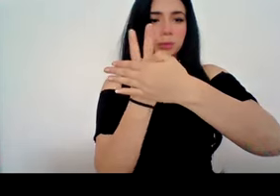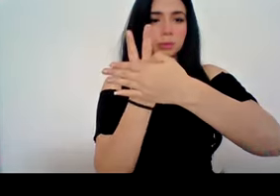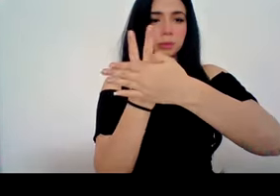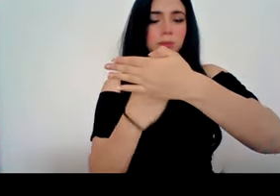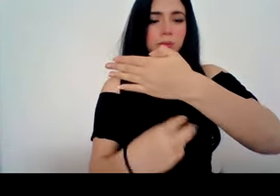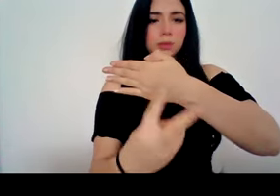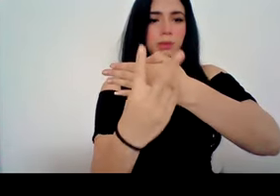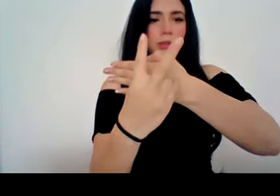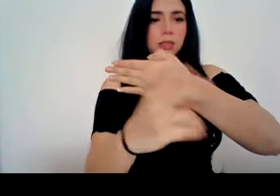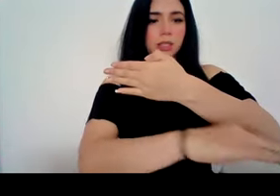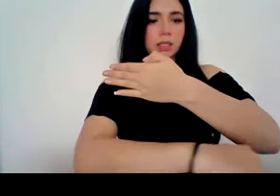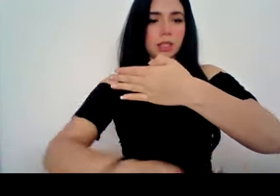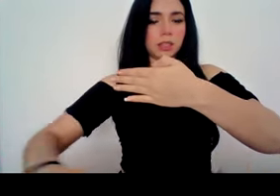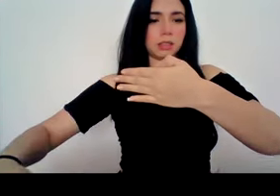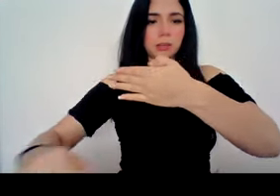Arrastramos.